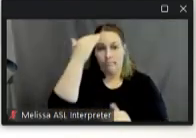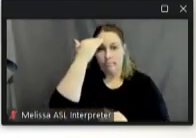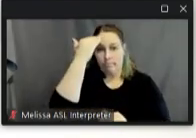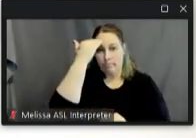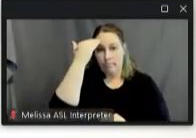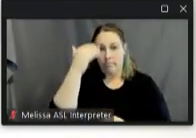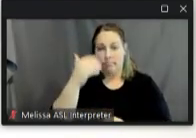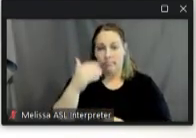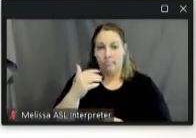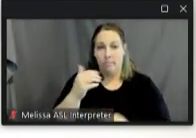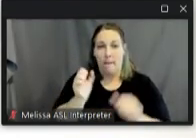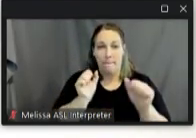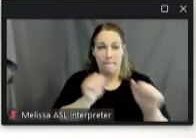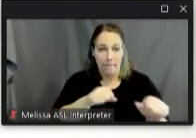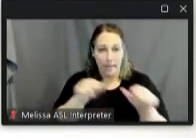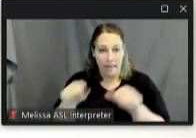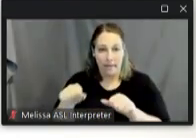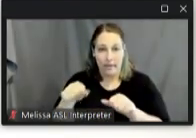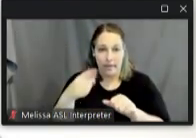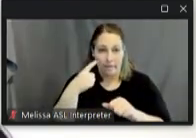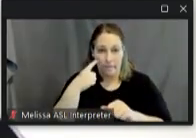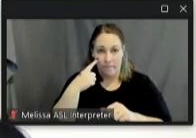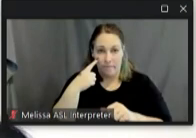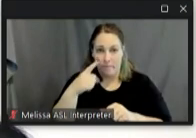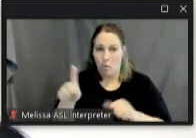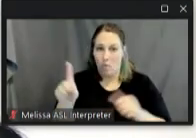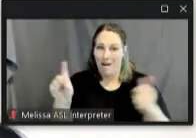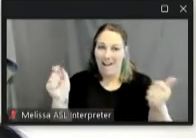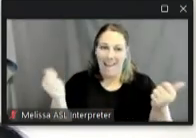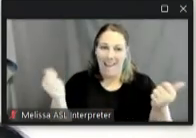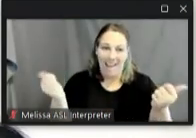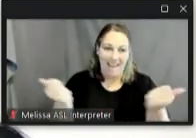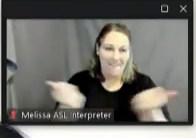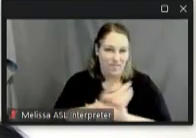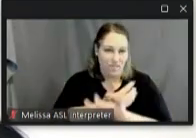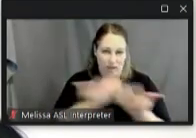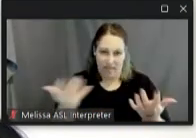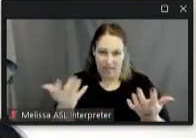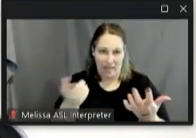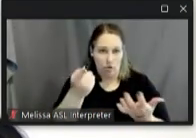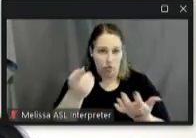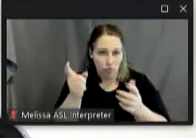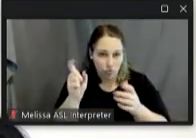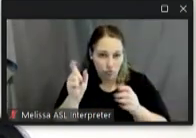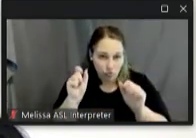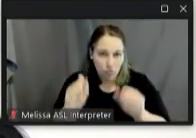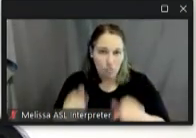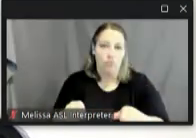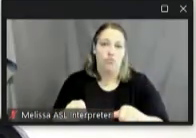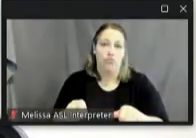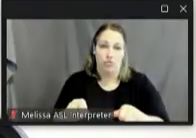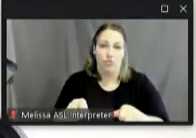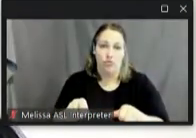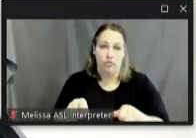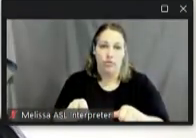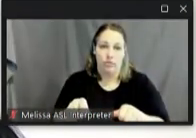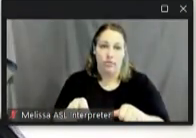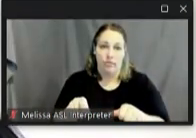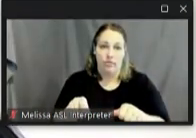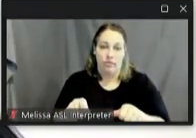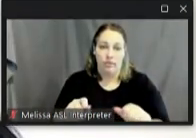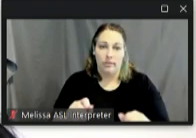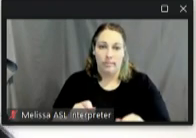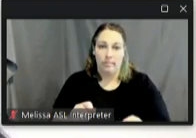convenientes en el marco de su labor como personas defensoras y organizaciones defensoras de derechos humanos. El Estado inicia